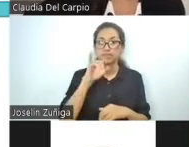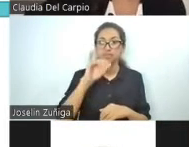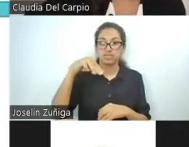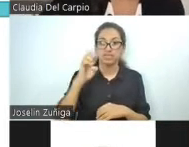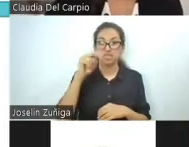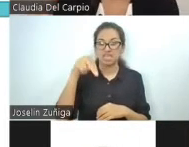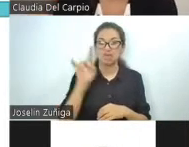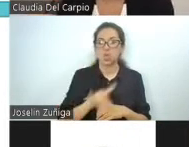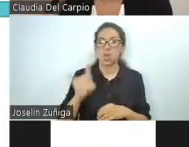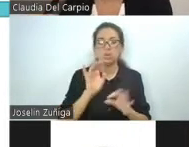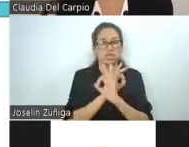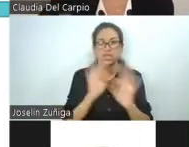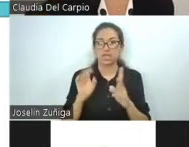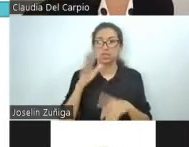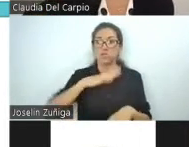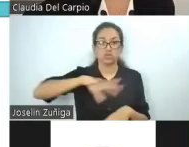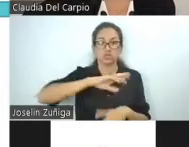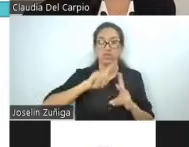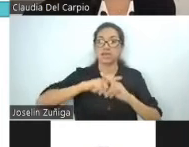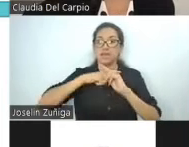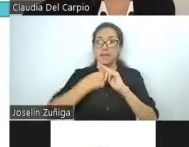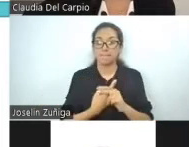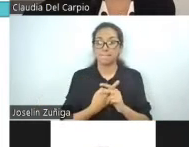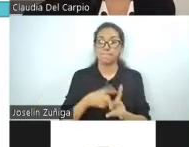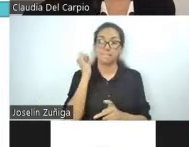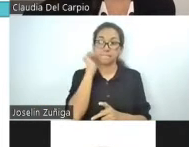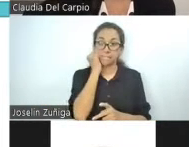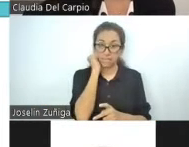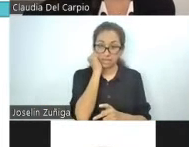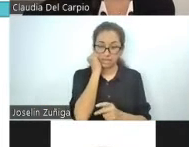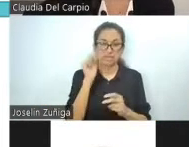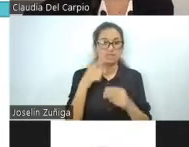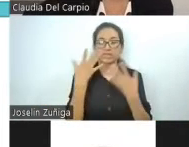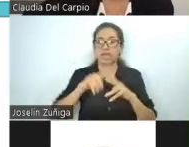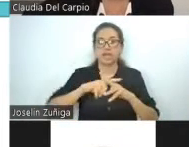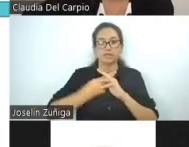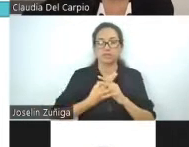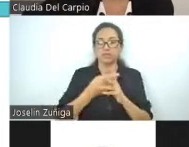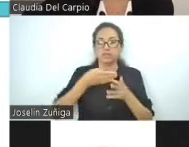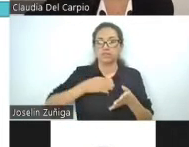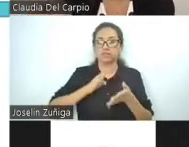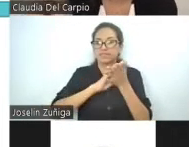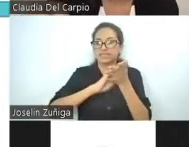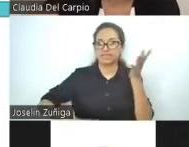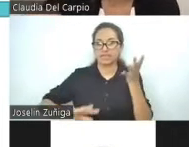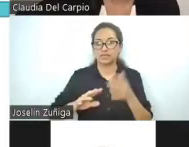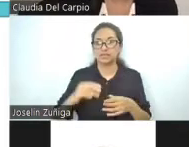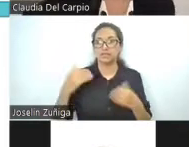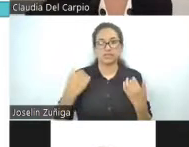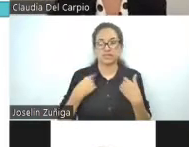ninguna función. Desde que nosotras empezamos a menstruar, el himen ya está perforado, porque para que salga la sangre tiene que